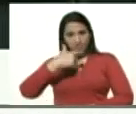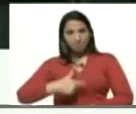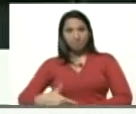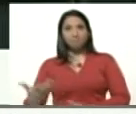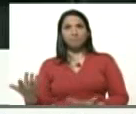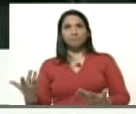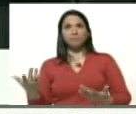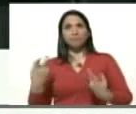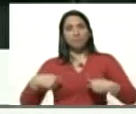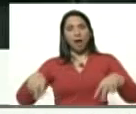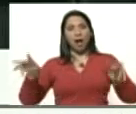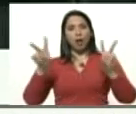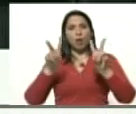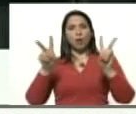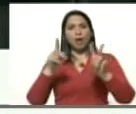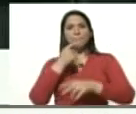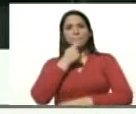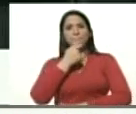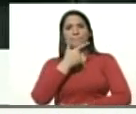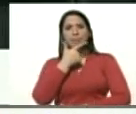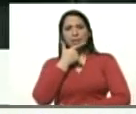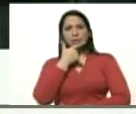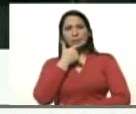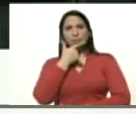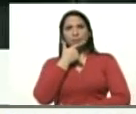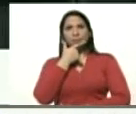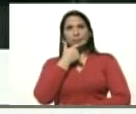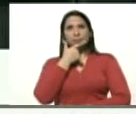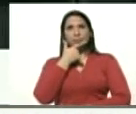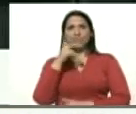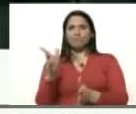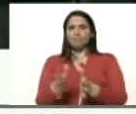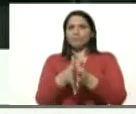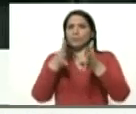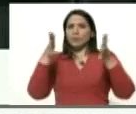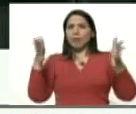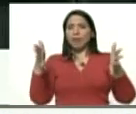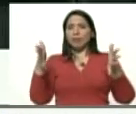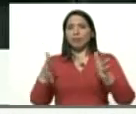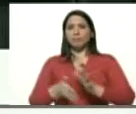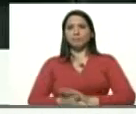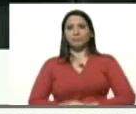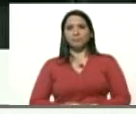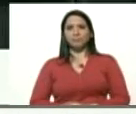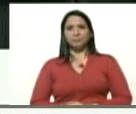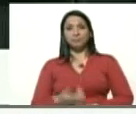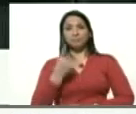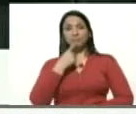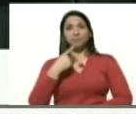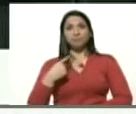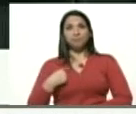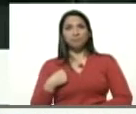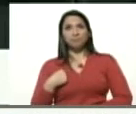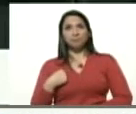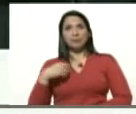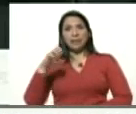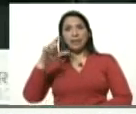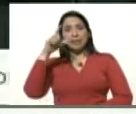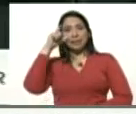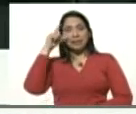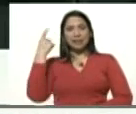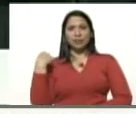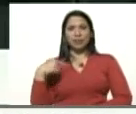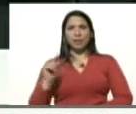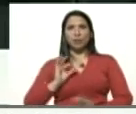a valorar lo bello y lo grande de lo cotidiano. Me dice Ernesto que tenemos una